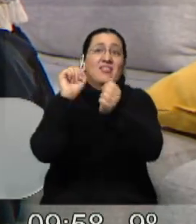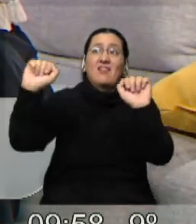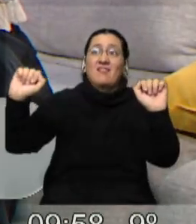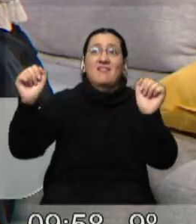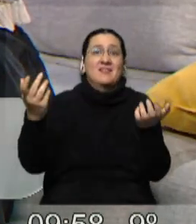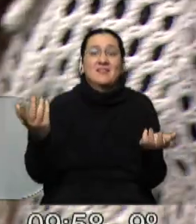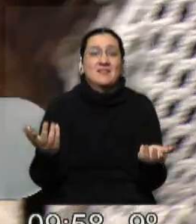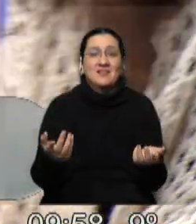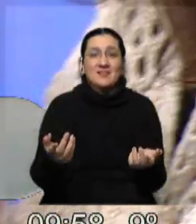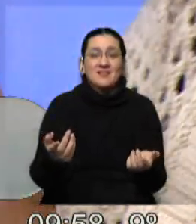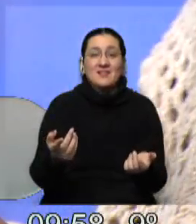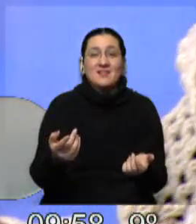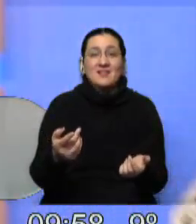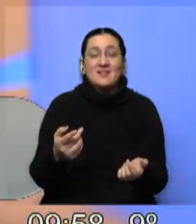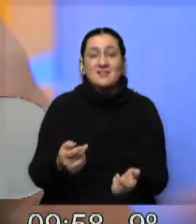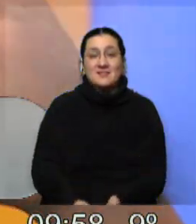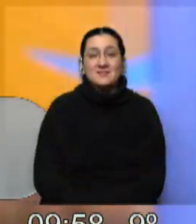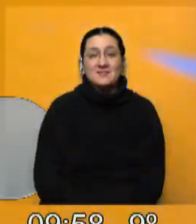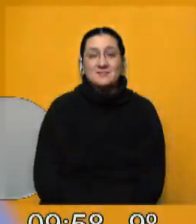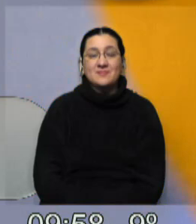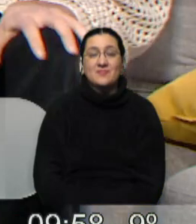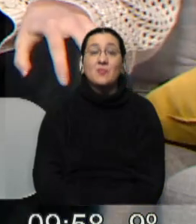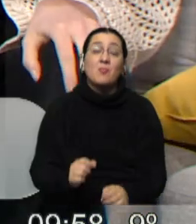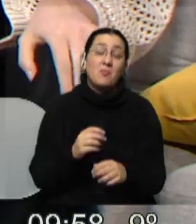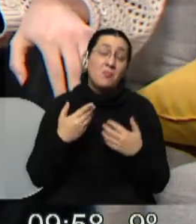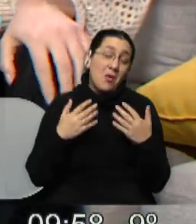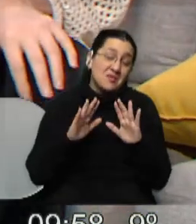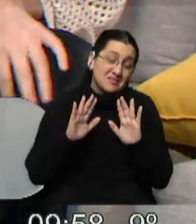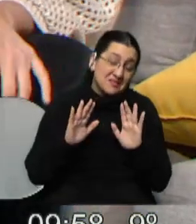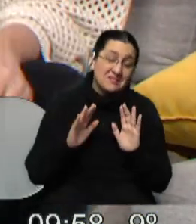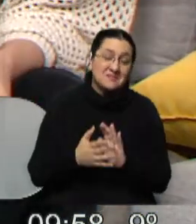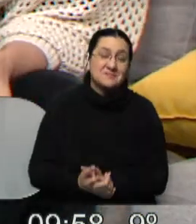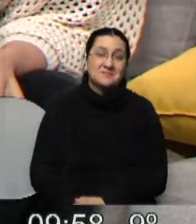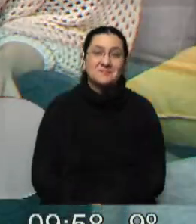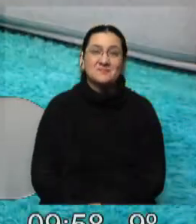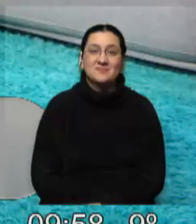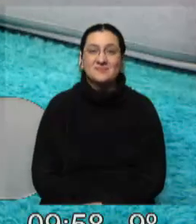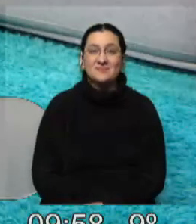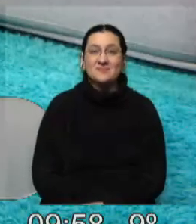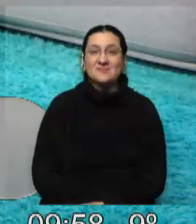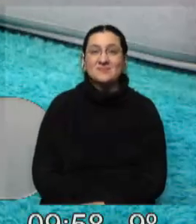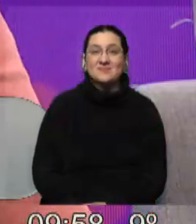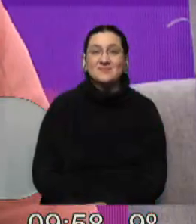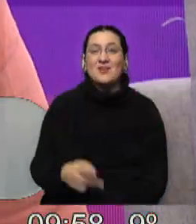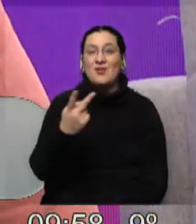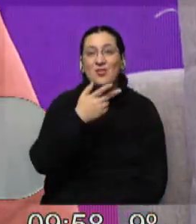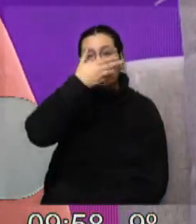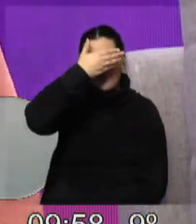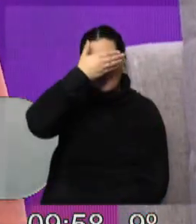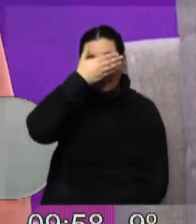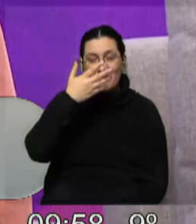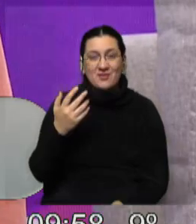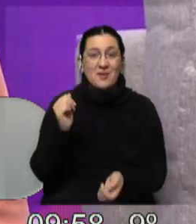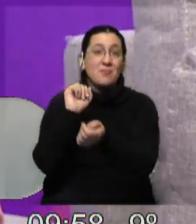El reto es tener sexo atados. Pues todo lo puede ser un paso buena de comedia. Claro, los dos de ojos tapados. Puede ser